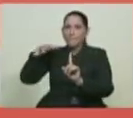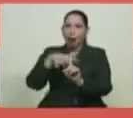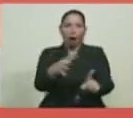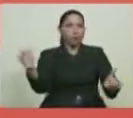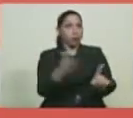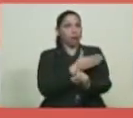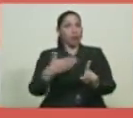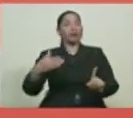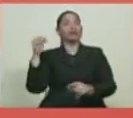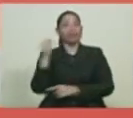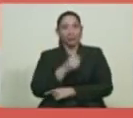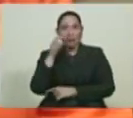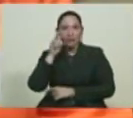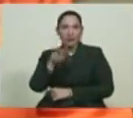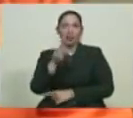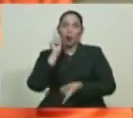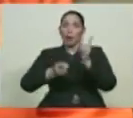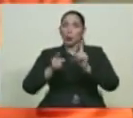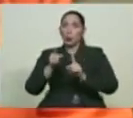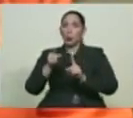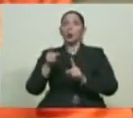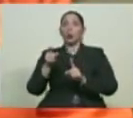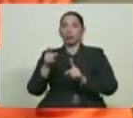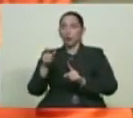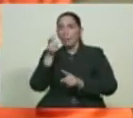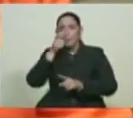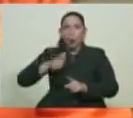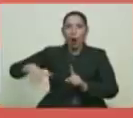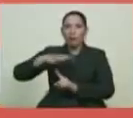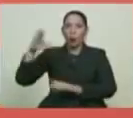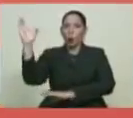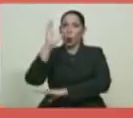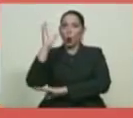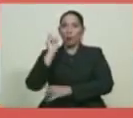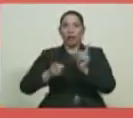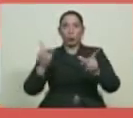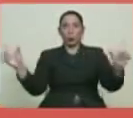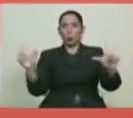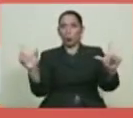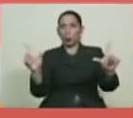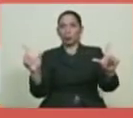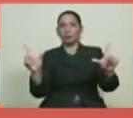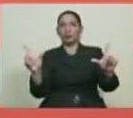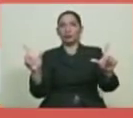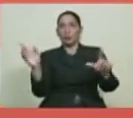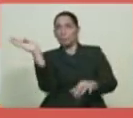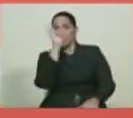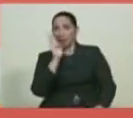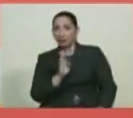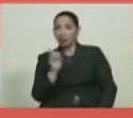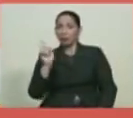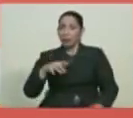notado en algunas poblaciones en Colombia y en algunos medios de comunicación en Colombia y en Brasil.